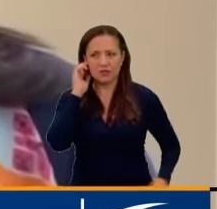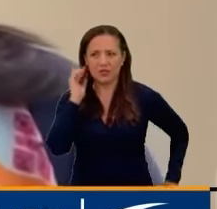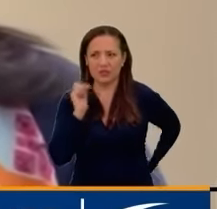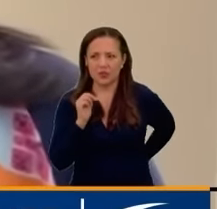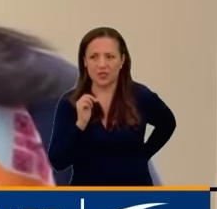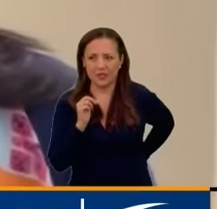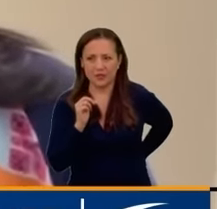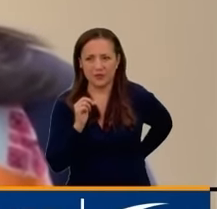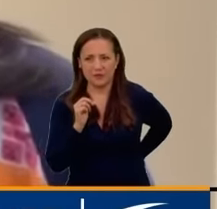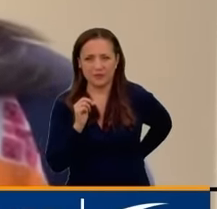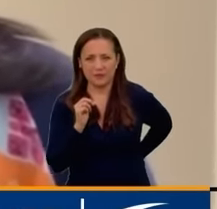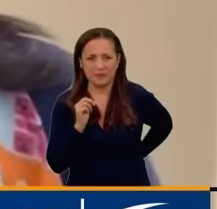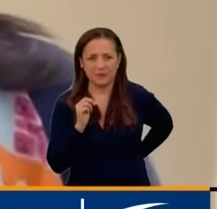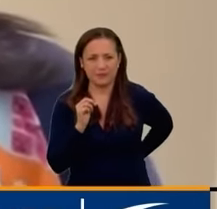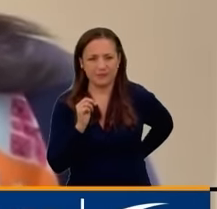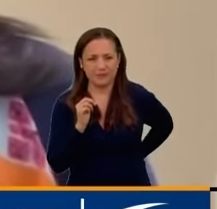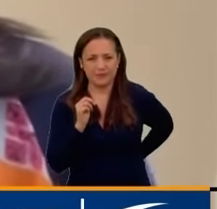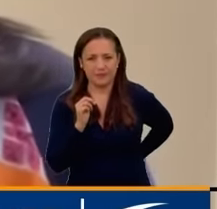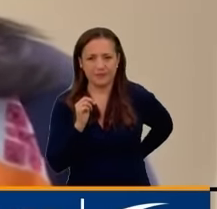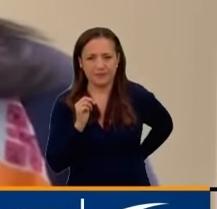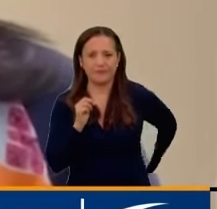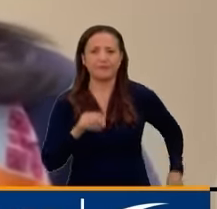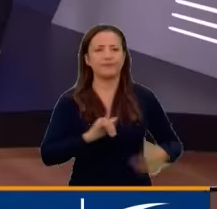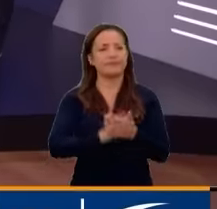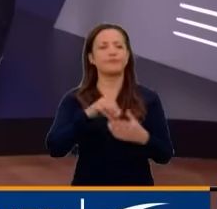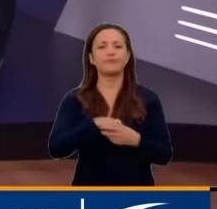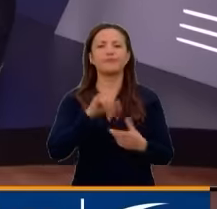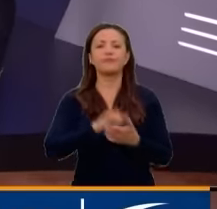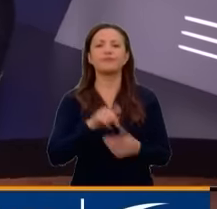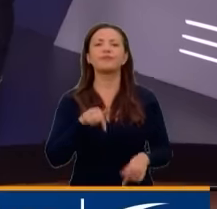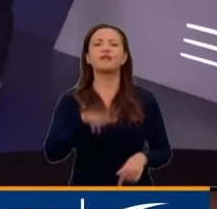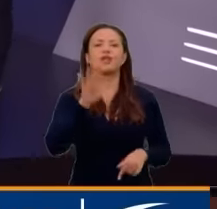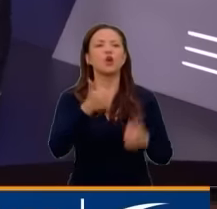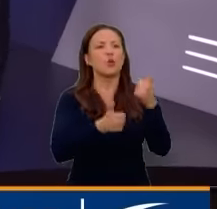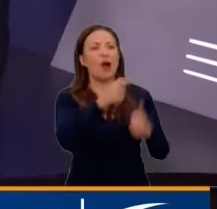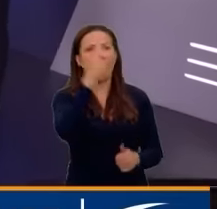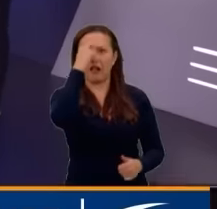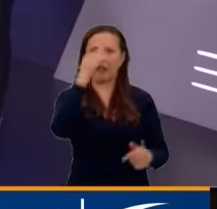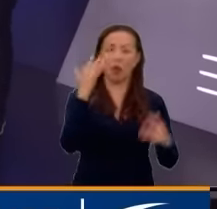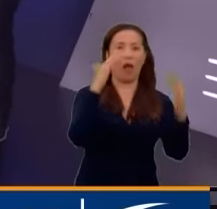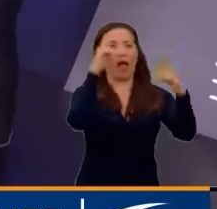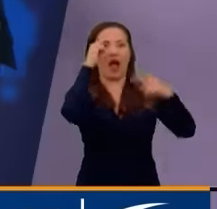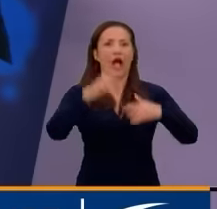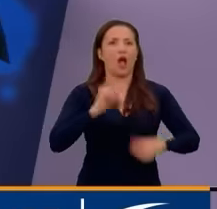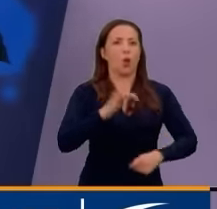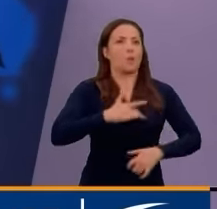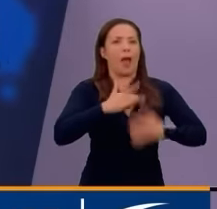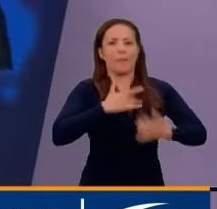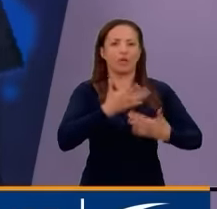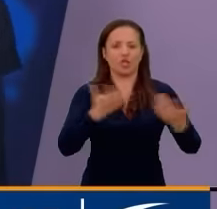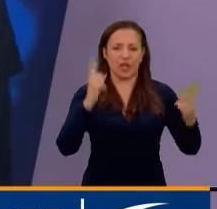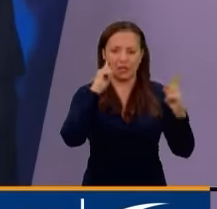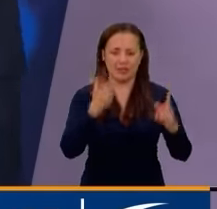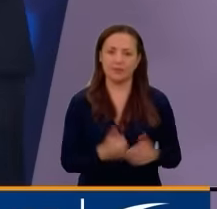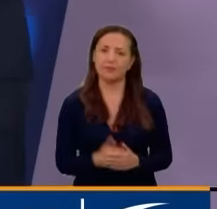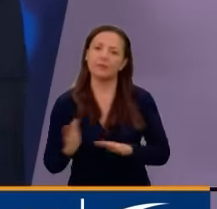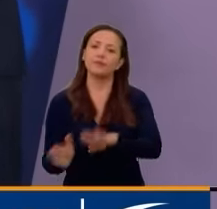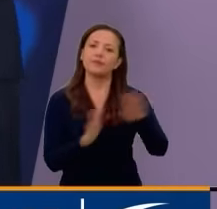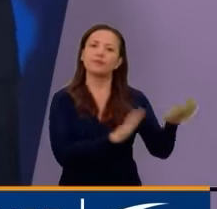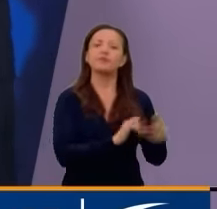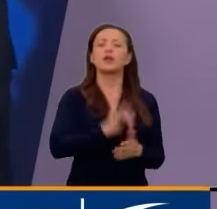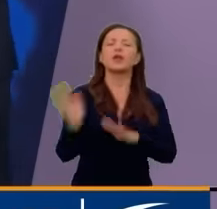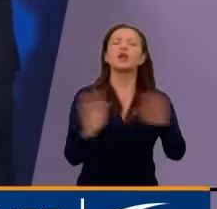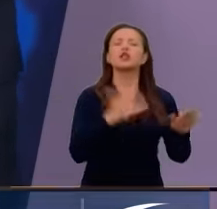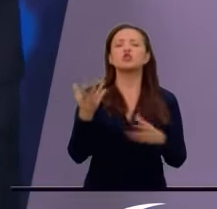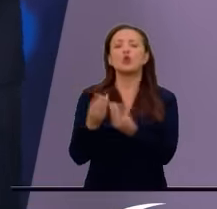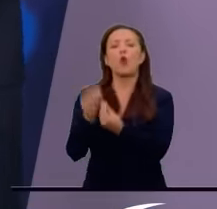someter al pueblo colombiano a sus delirios emocionales. Pero por el otro lado están los partidos de gobierno que hacen parte